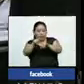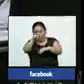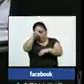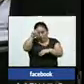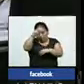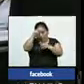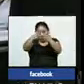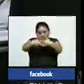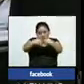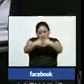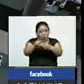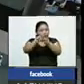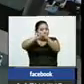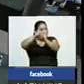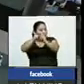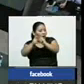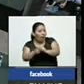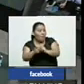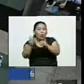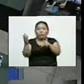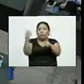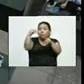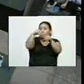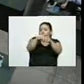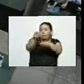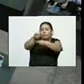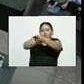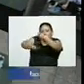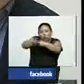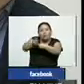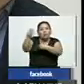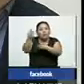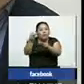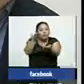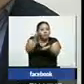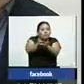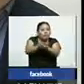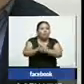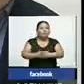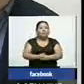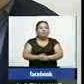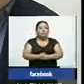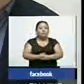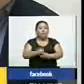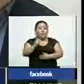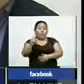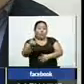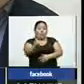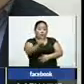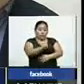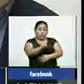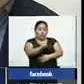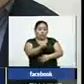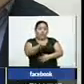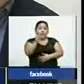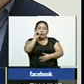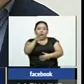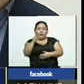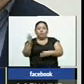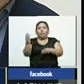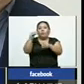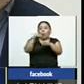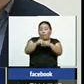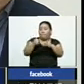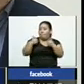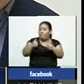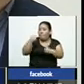evolucionando. Es una inversión a la que se debe apostar. En general la gente valora esto, que es una inversión que